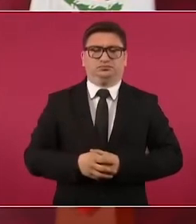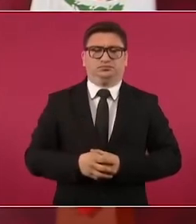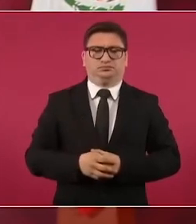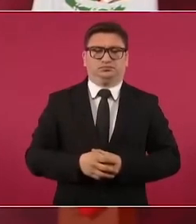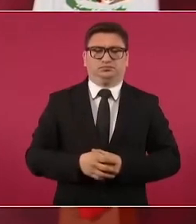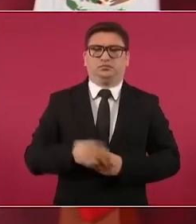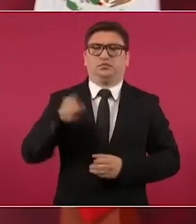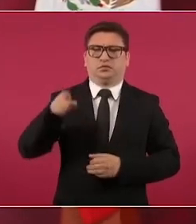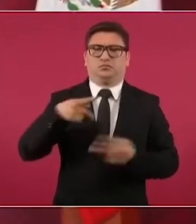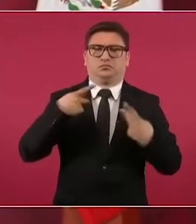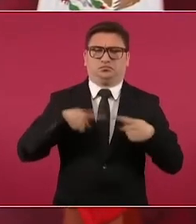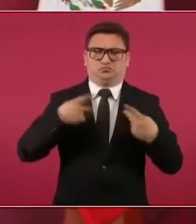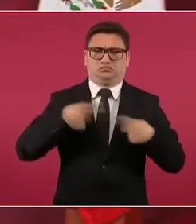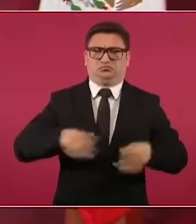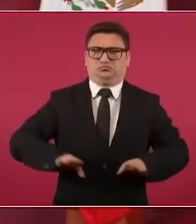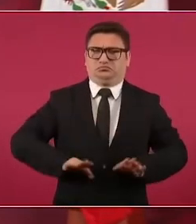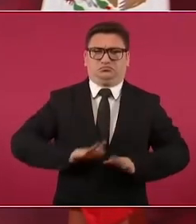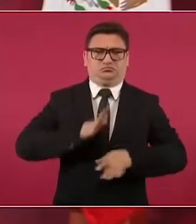una gente honesta.